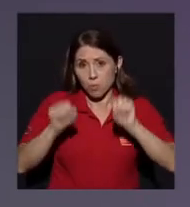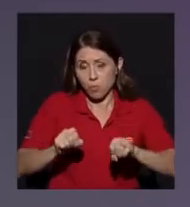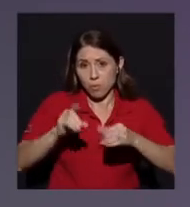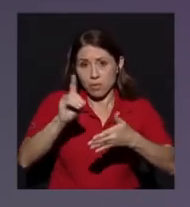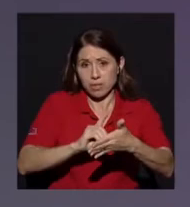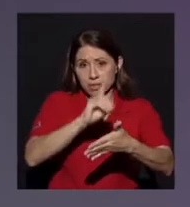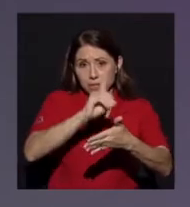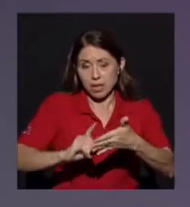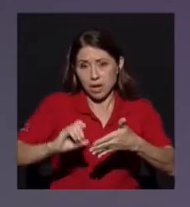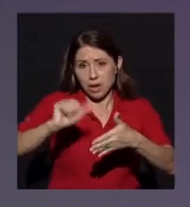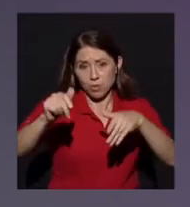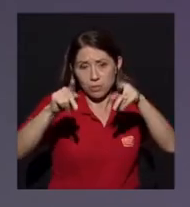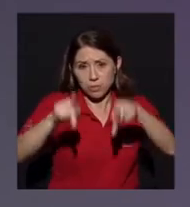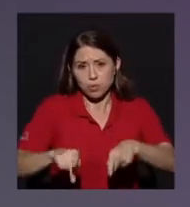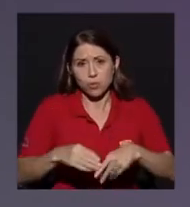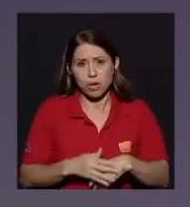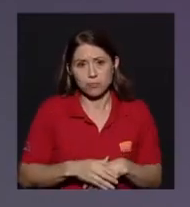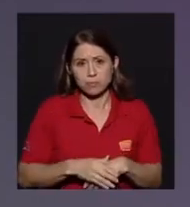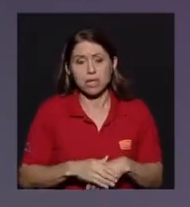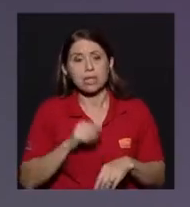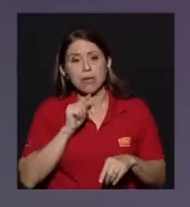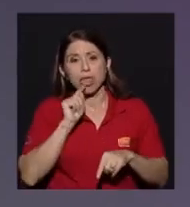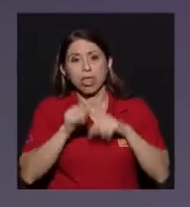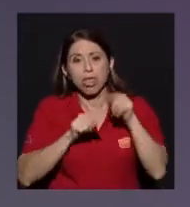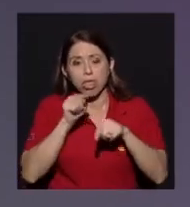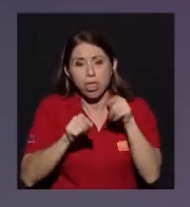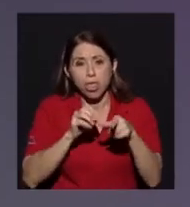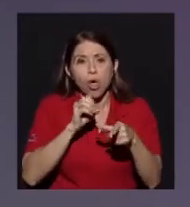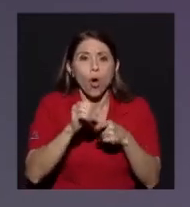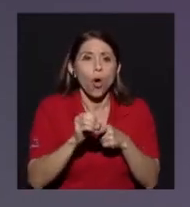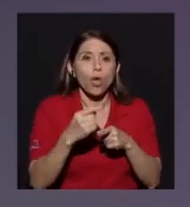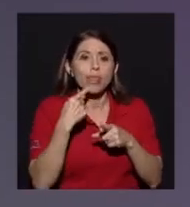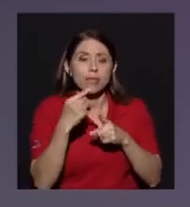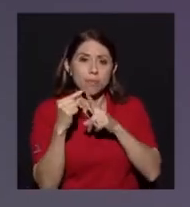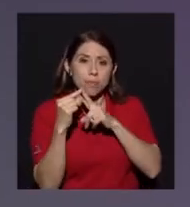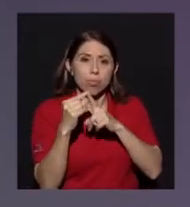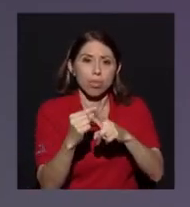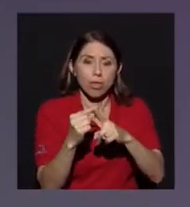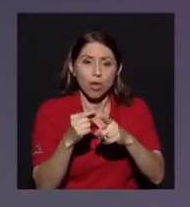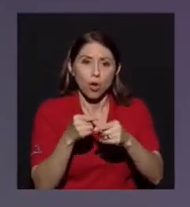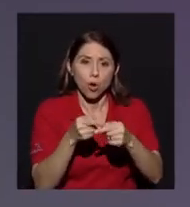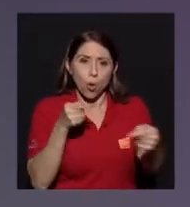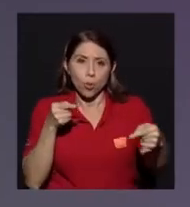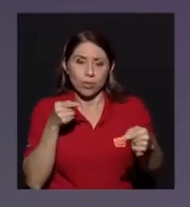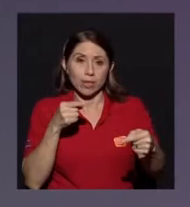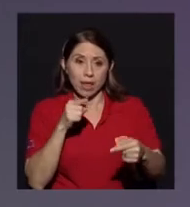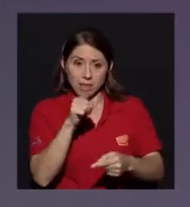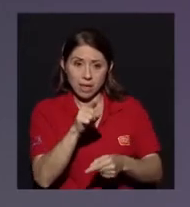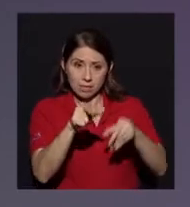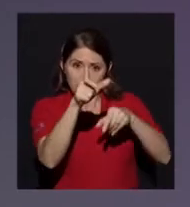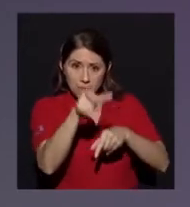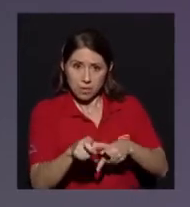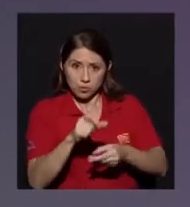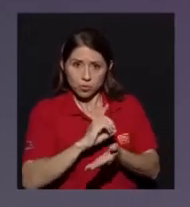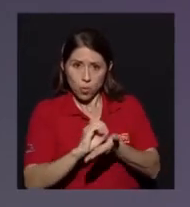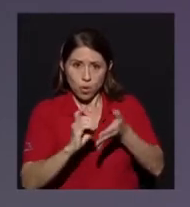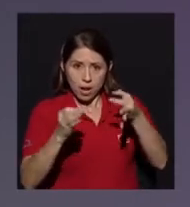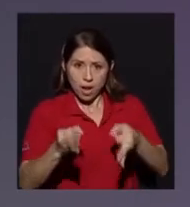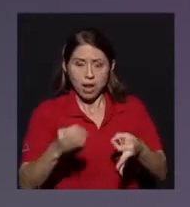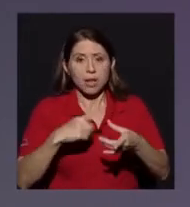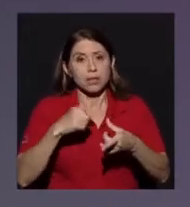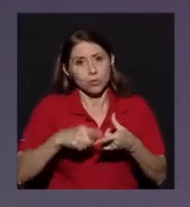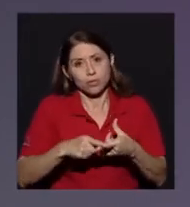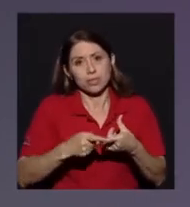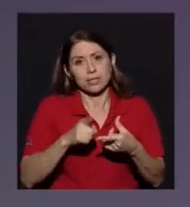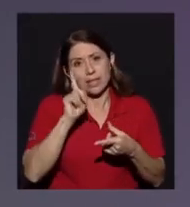de vitorearlo o de emplear una serie de términos que van en contra de la dignidad de esa persona pues obviamente habría que estar